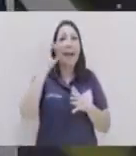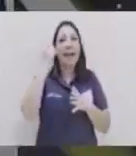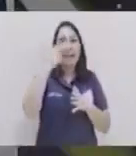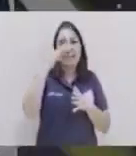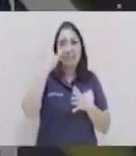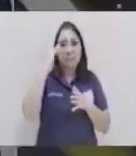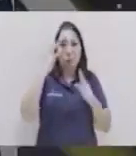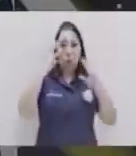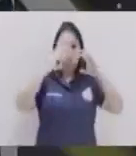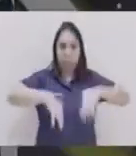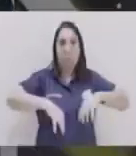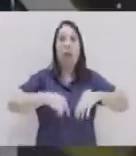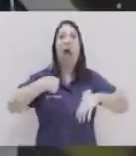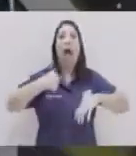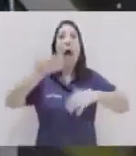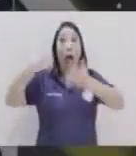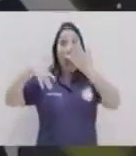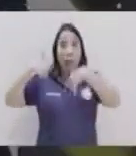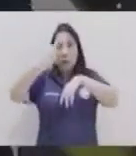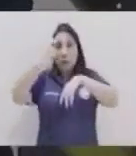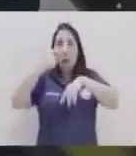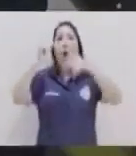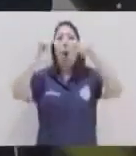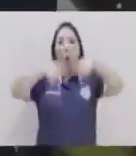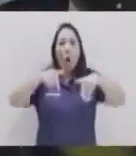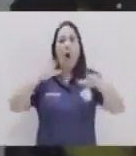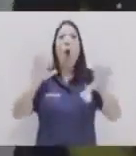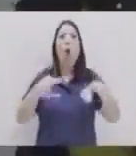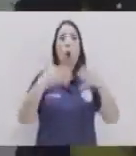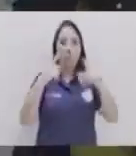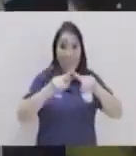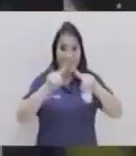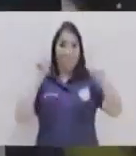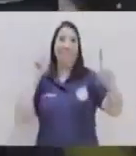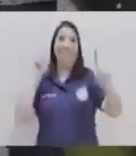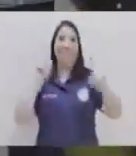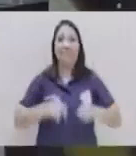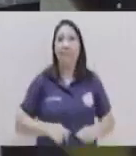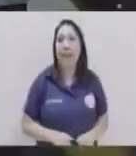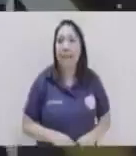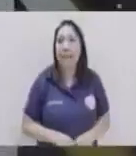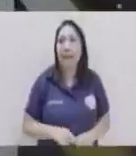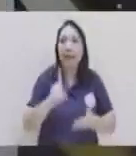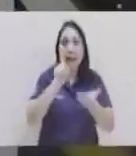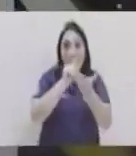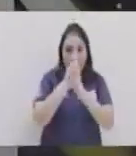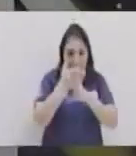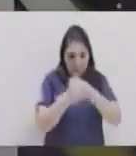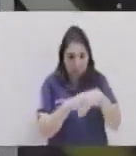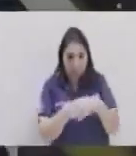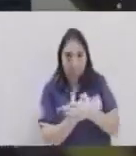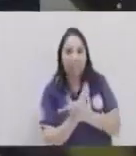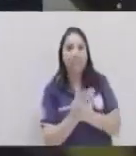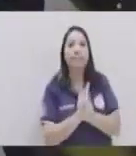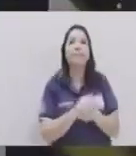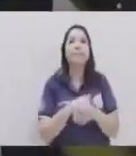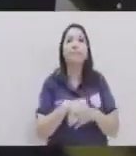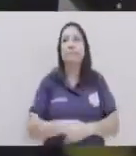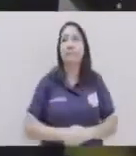se trabajaba antes y cómo se trabaja ahora. Yo la voy a invitar a que nos desinfectemos las manos.